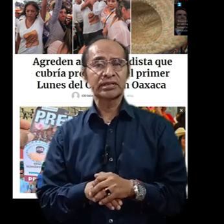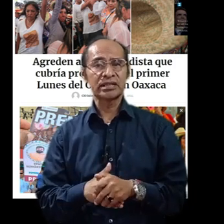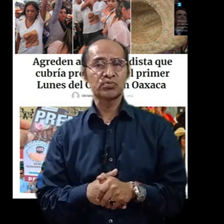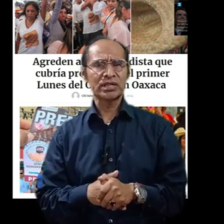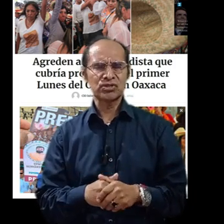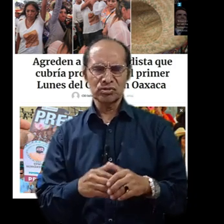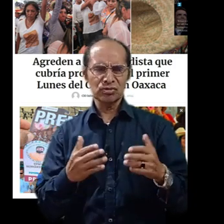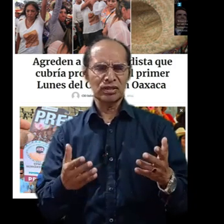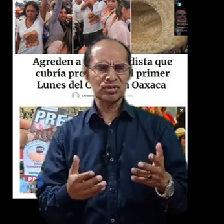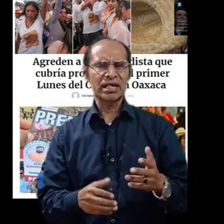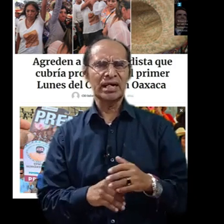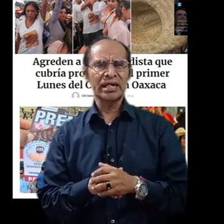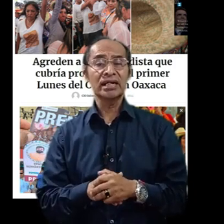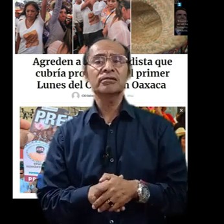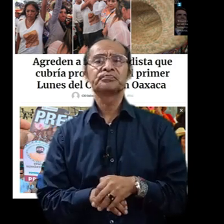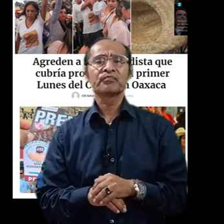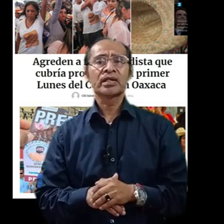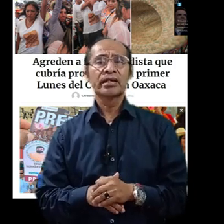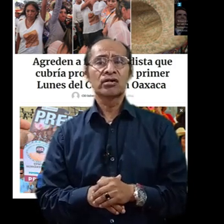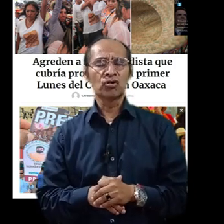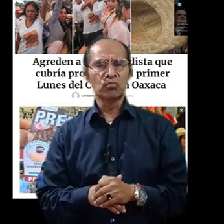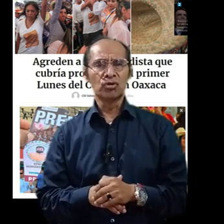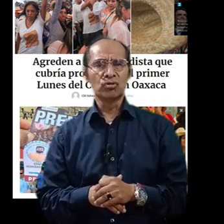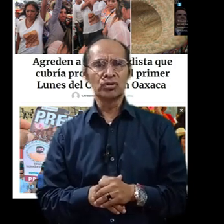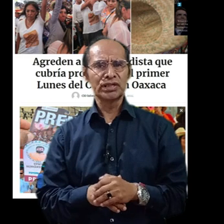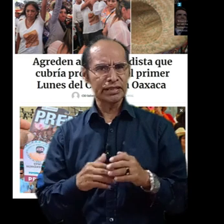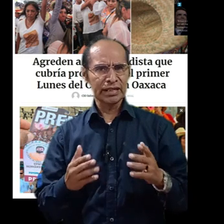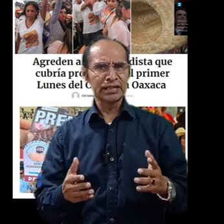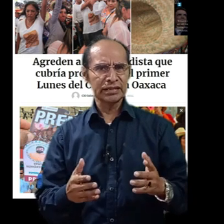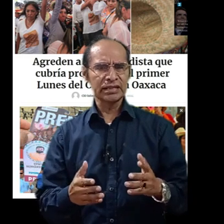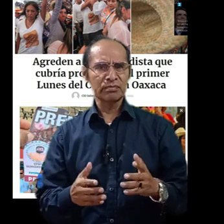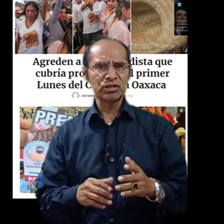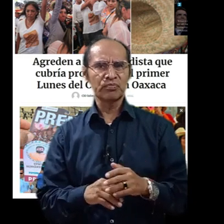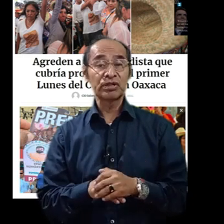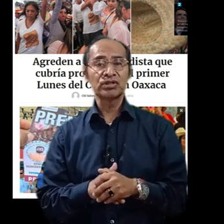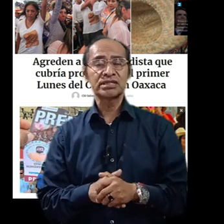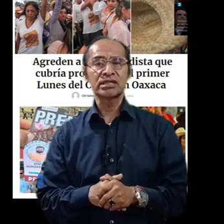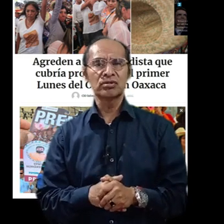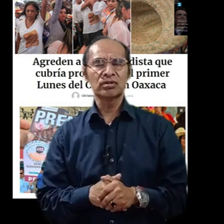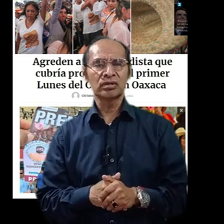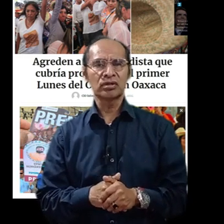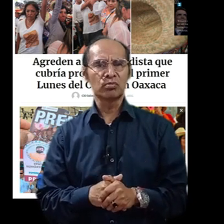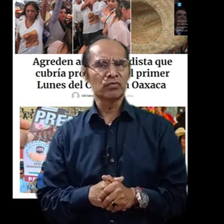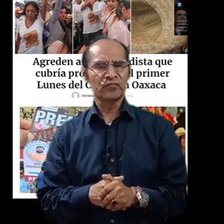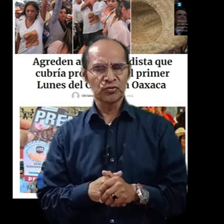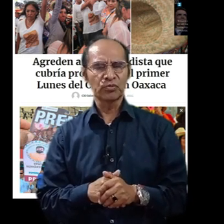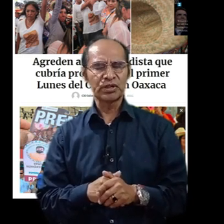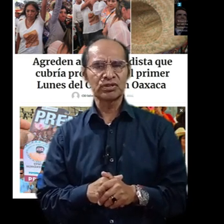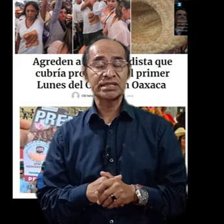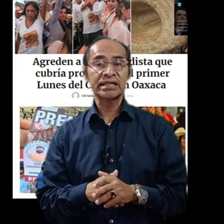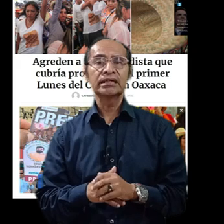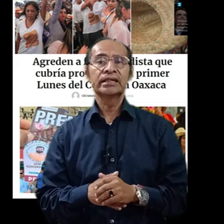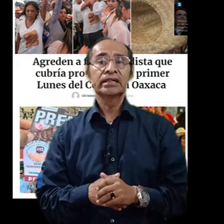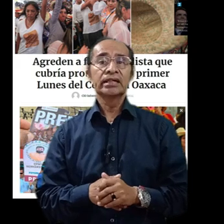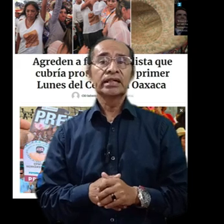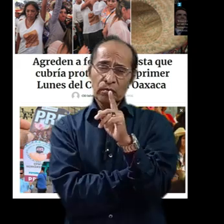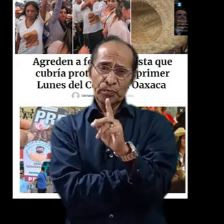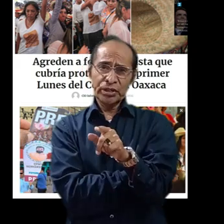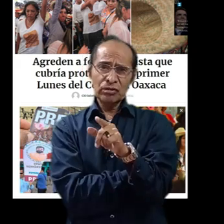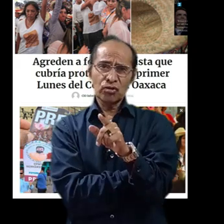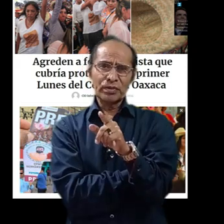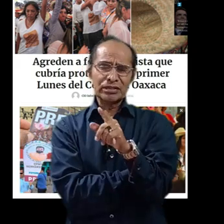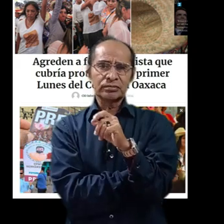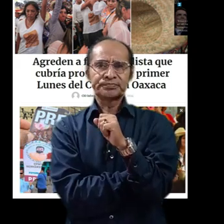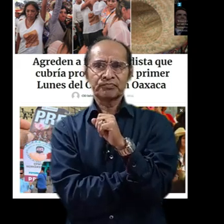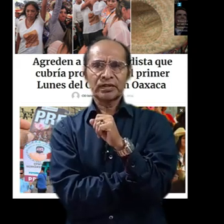prensa a la libertad de expresión o sea a él como integrante del medio periodístico como fotoperiodista